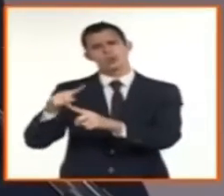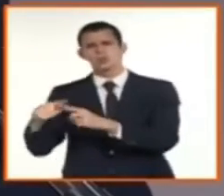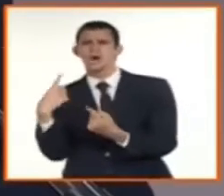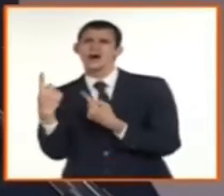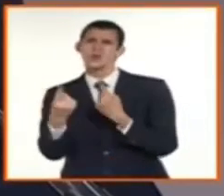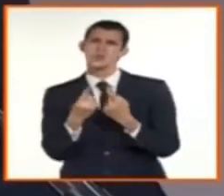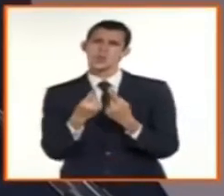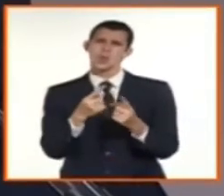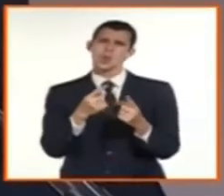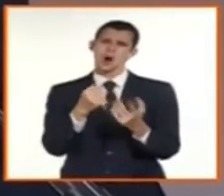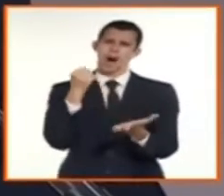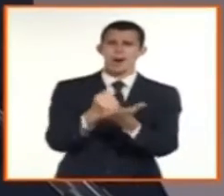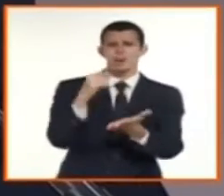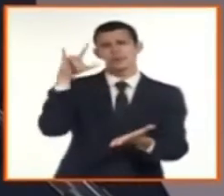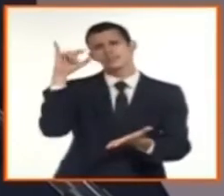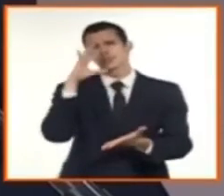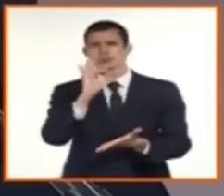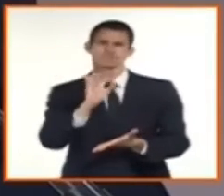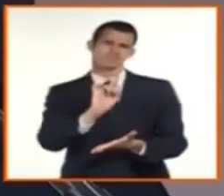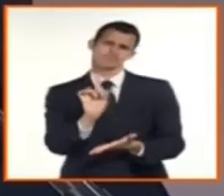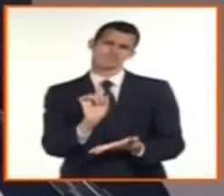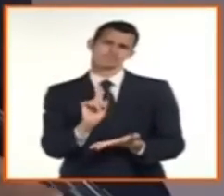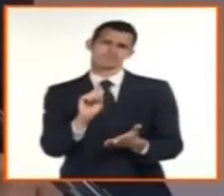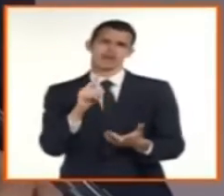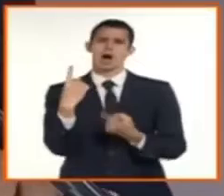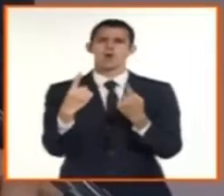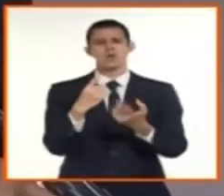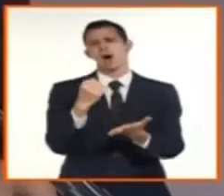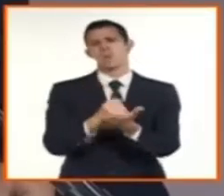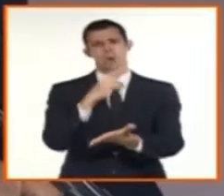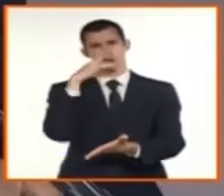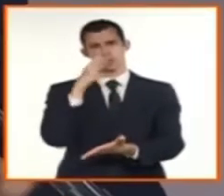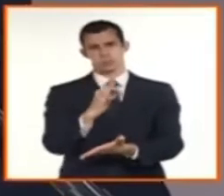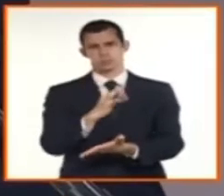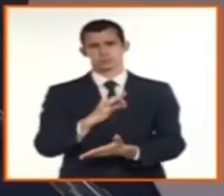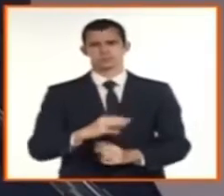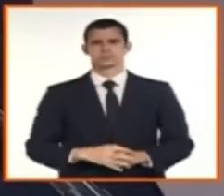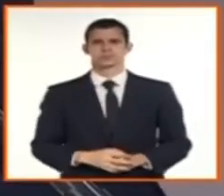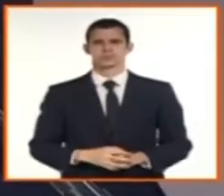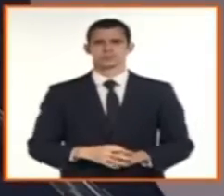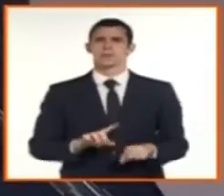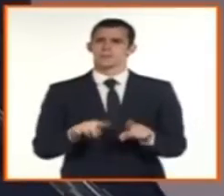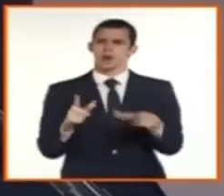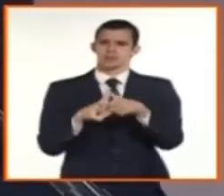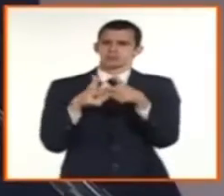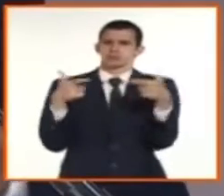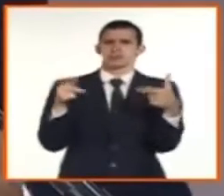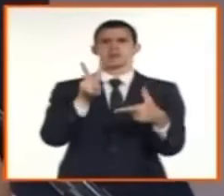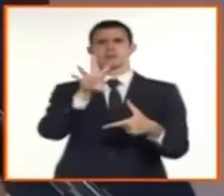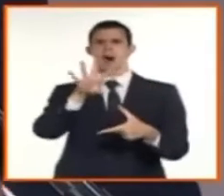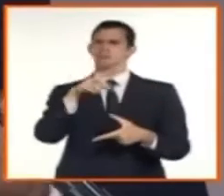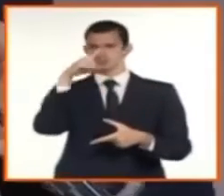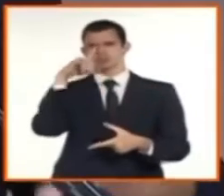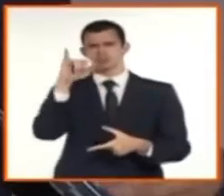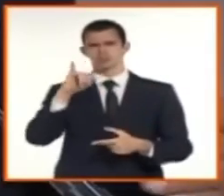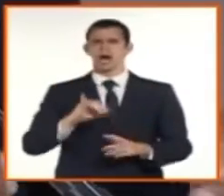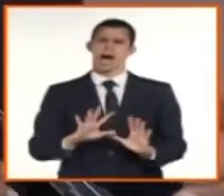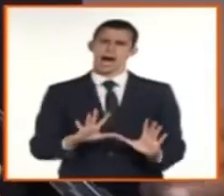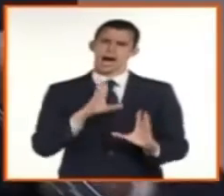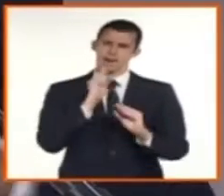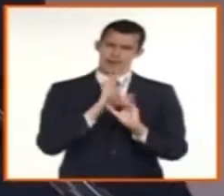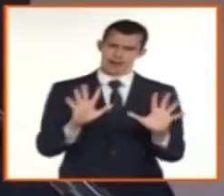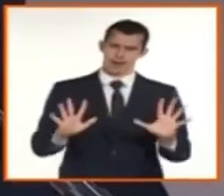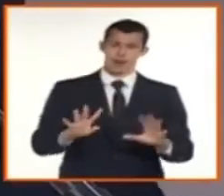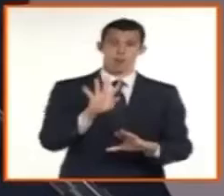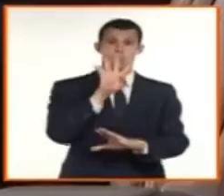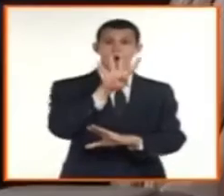u otra un elemento que quiero destacar que hoy de estos atletas sólo el 47 por ciento de ellos fueron previstos antes